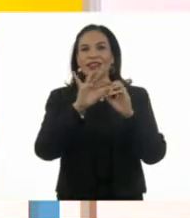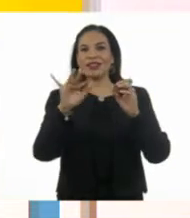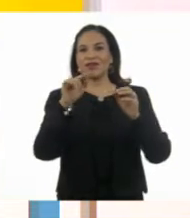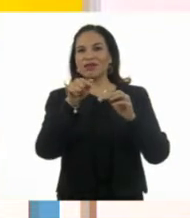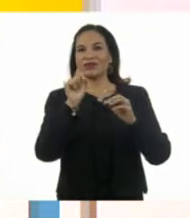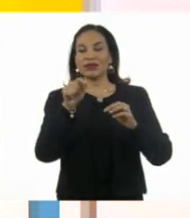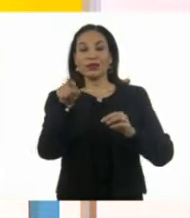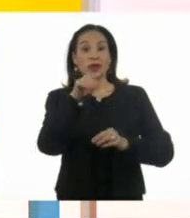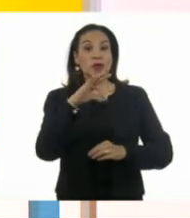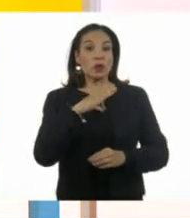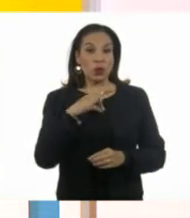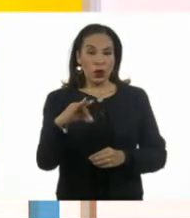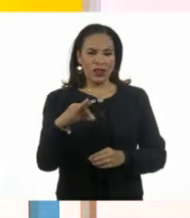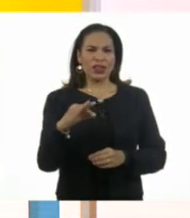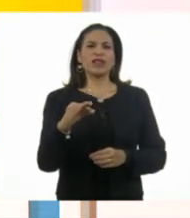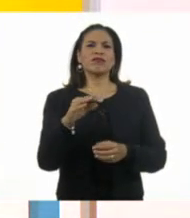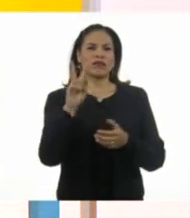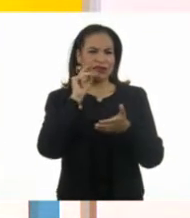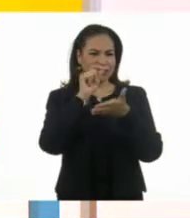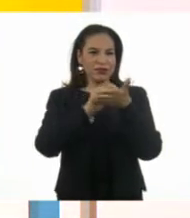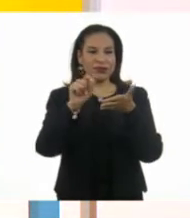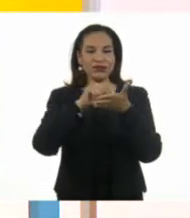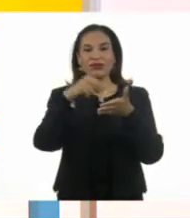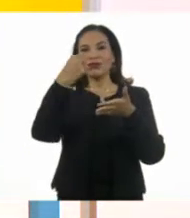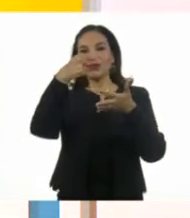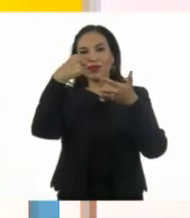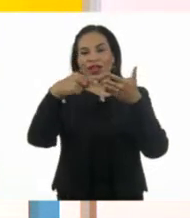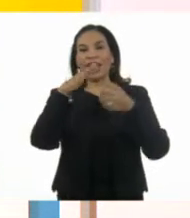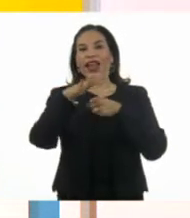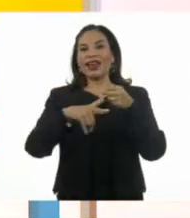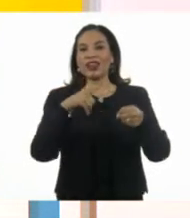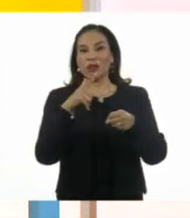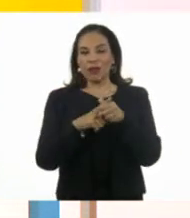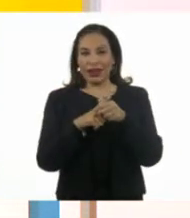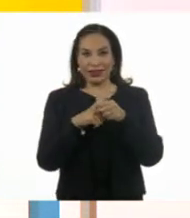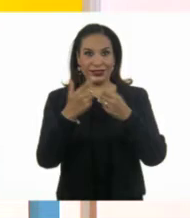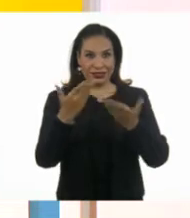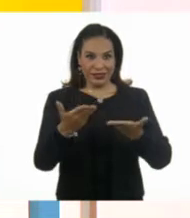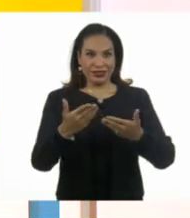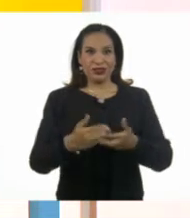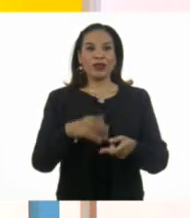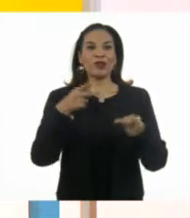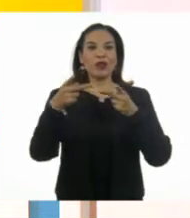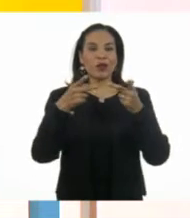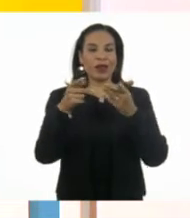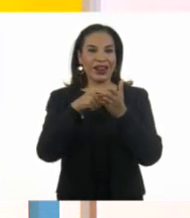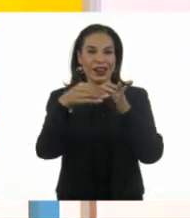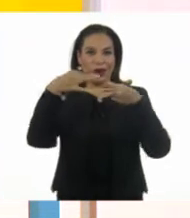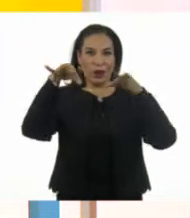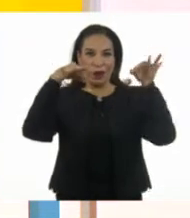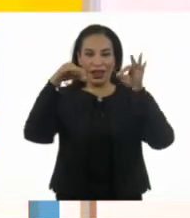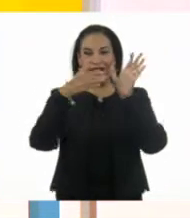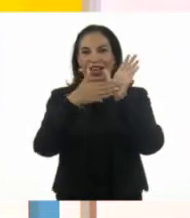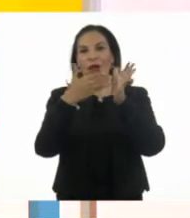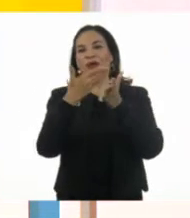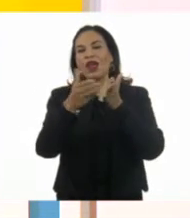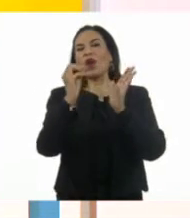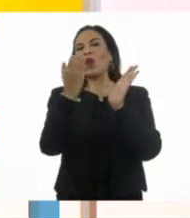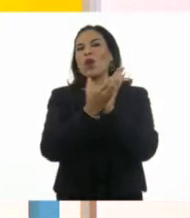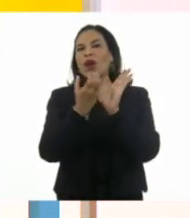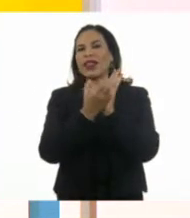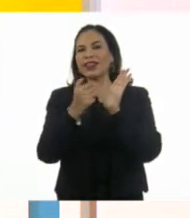letra. Si pueden, tomen nota de los nombres de los animales. ¿Sí? Preparen su hoja blanca o su